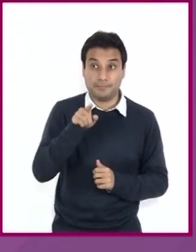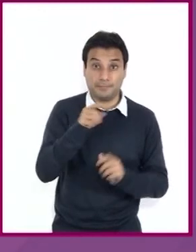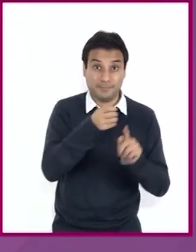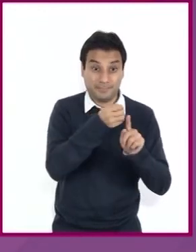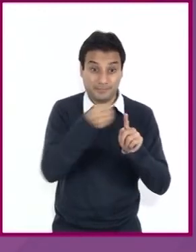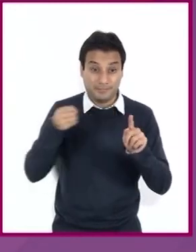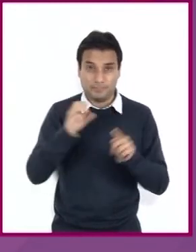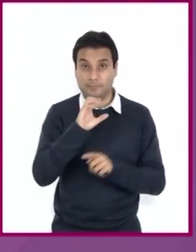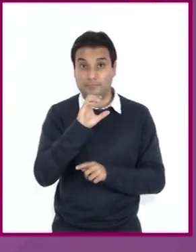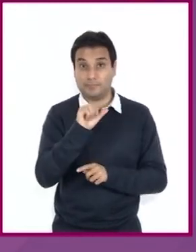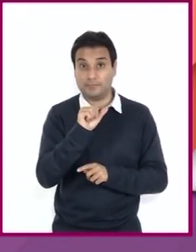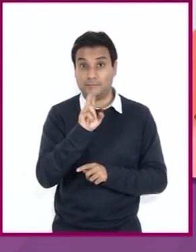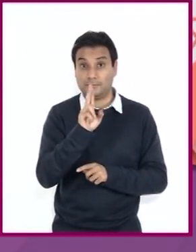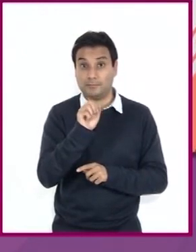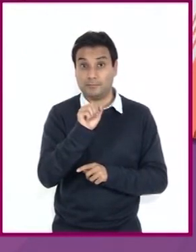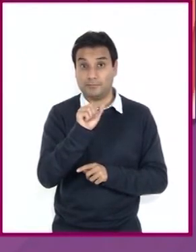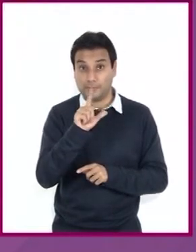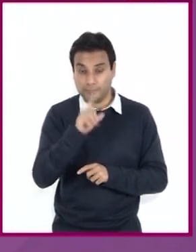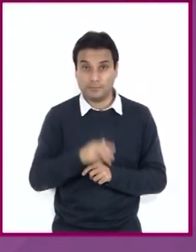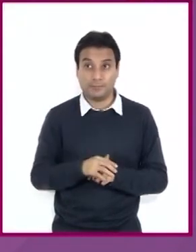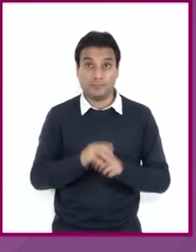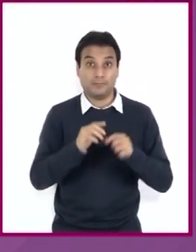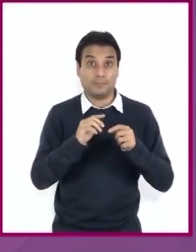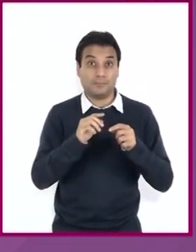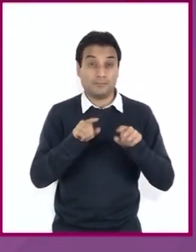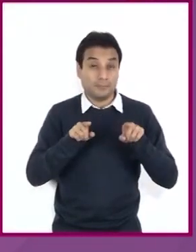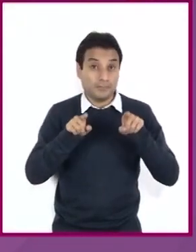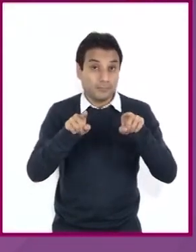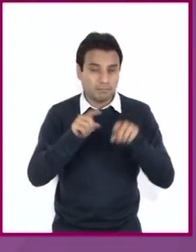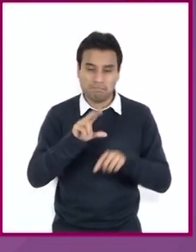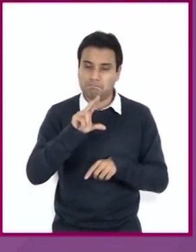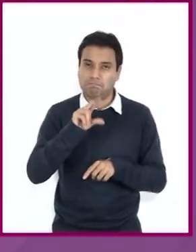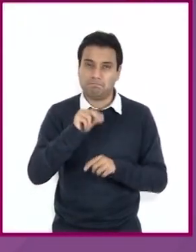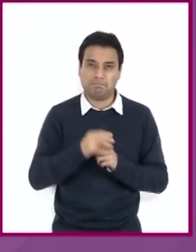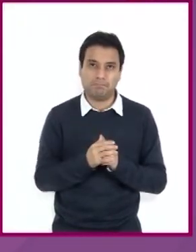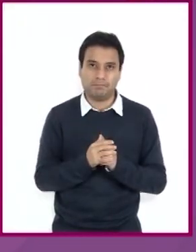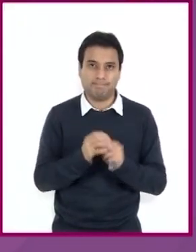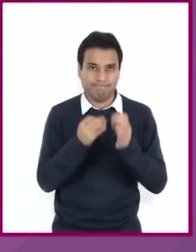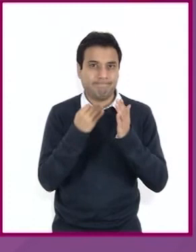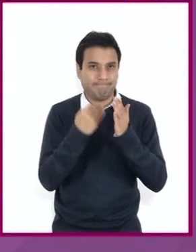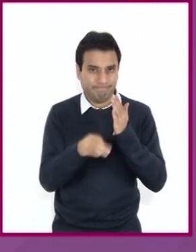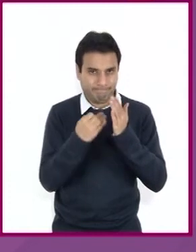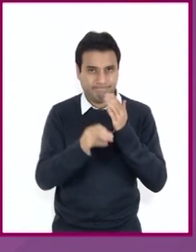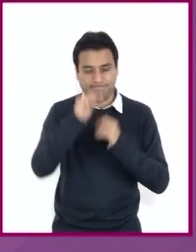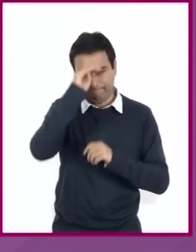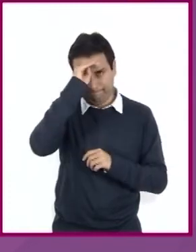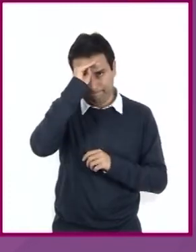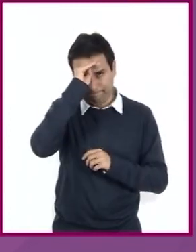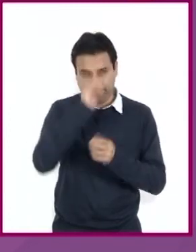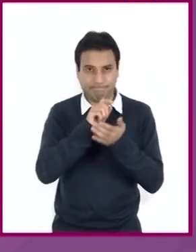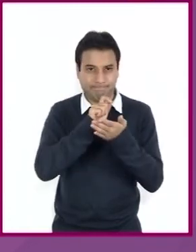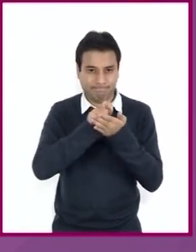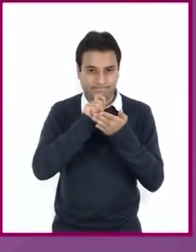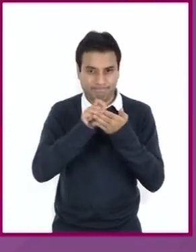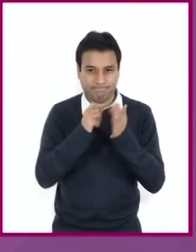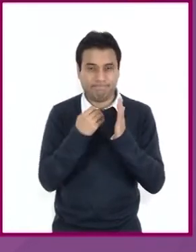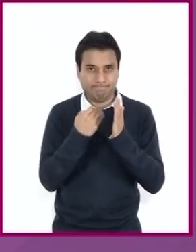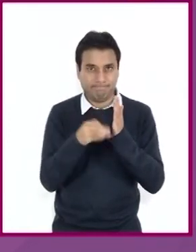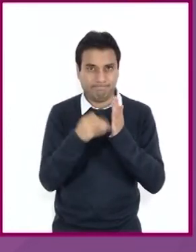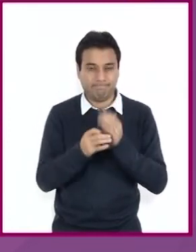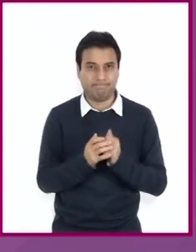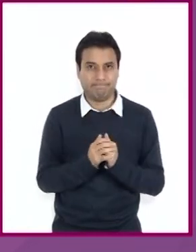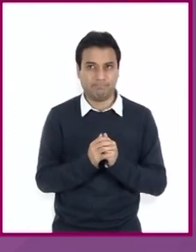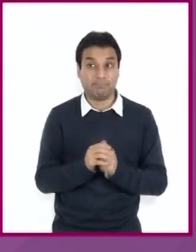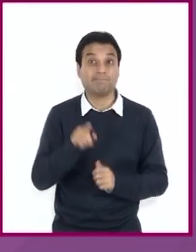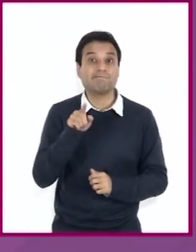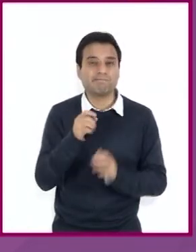causales ni simultáneas. Tampoco se observa una reflexión acerca de lo que está observando y no tomó